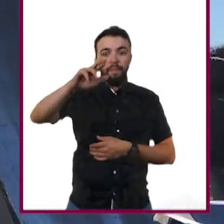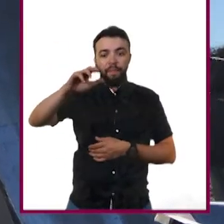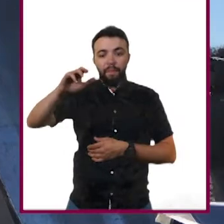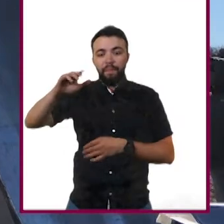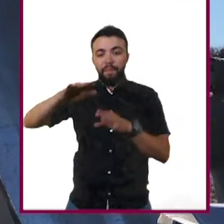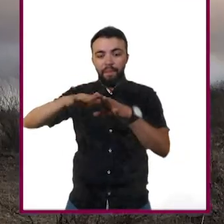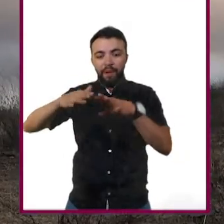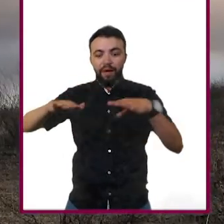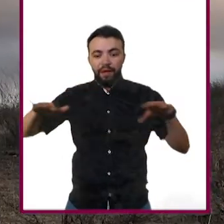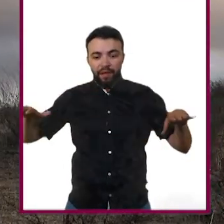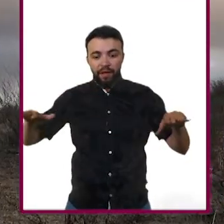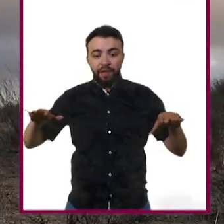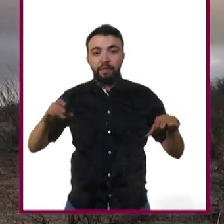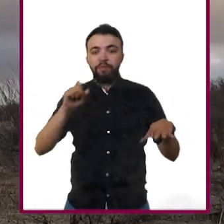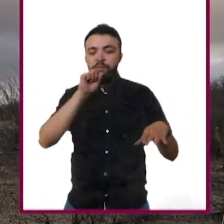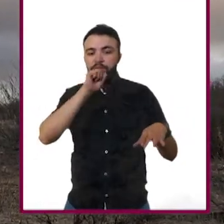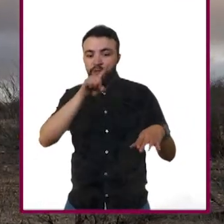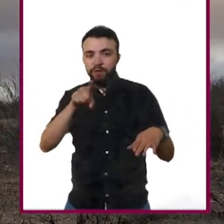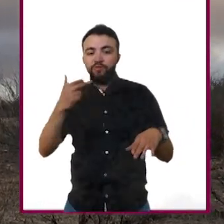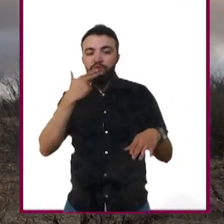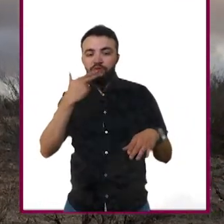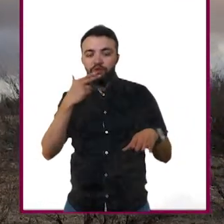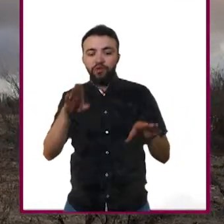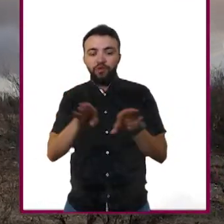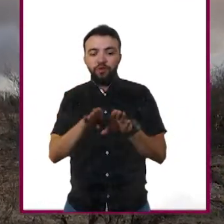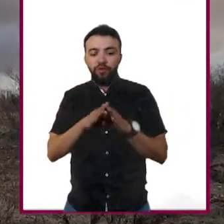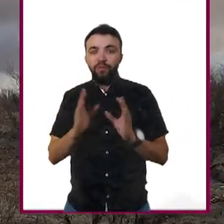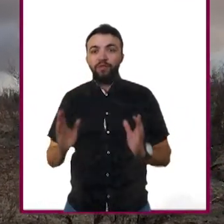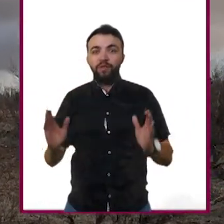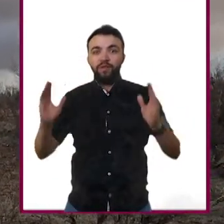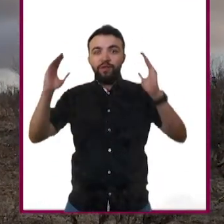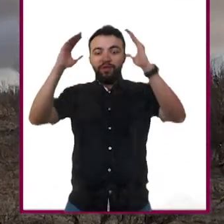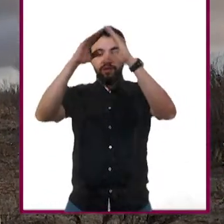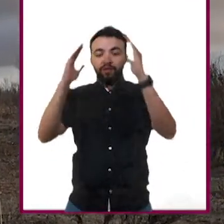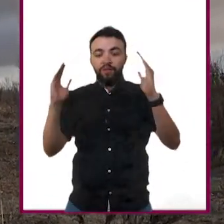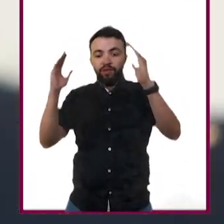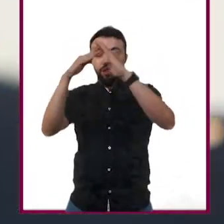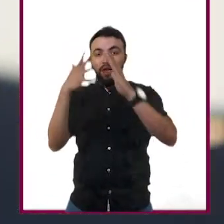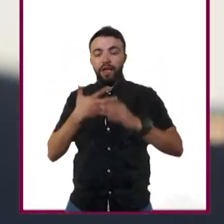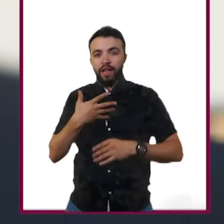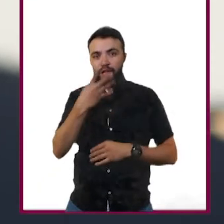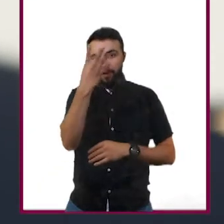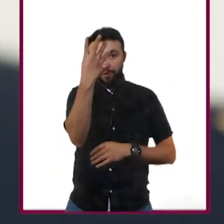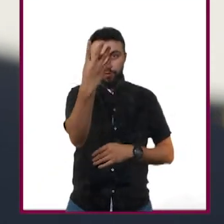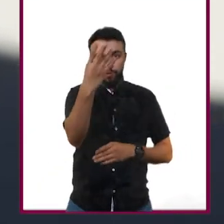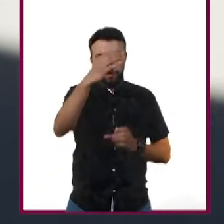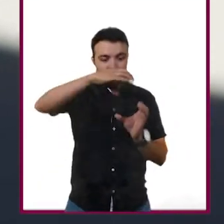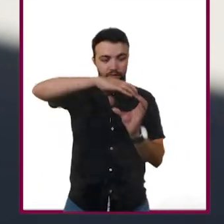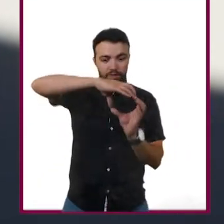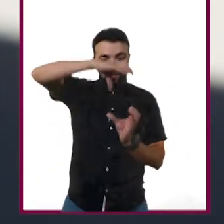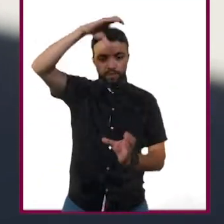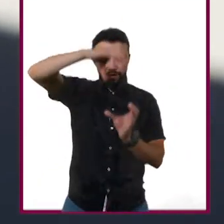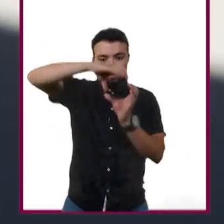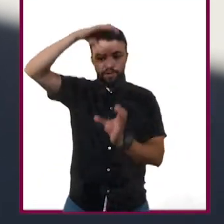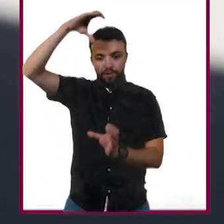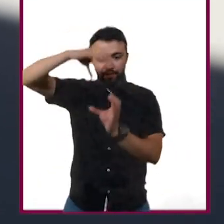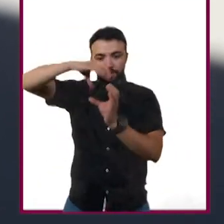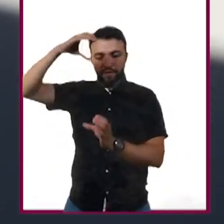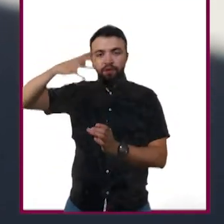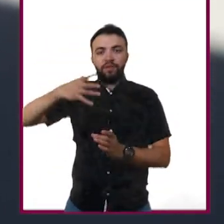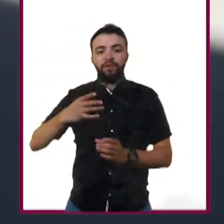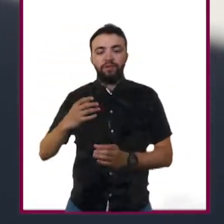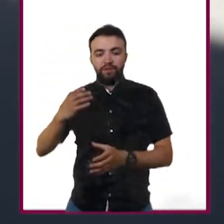barcas como cajón de resonancia. Entonces hay 4 barcas puestas en vertical, bueno, fijas, por